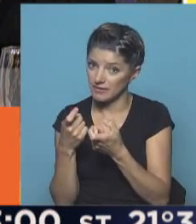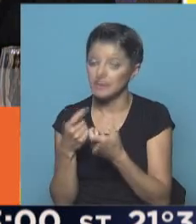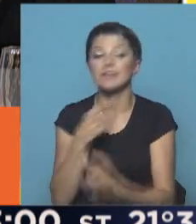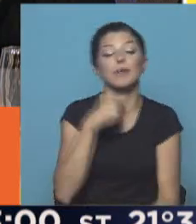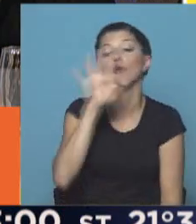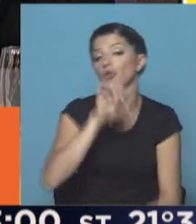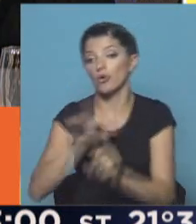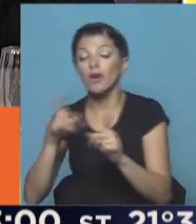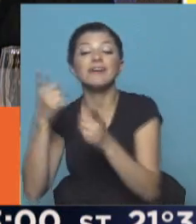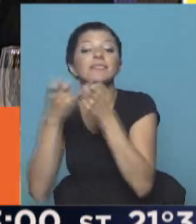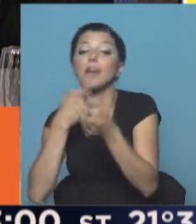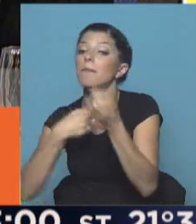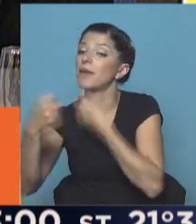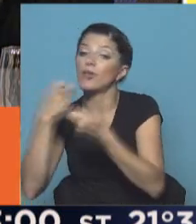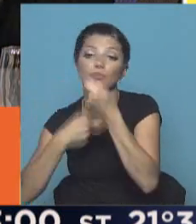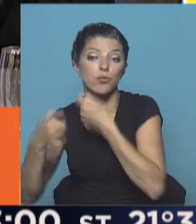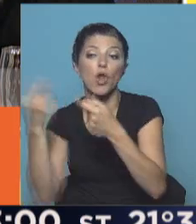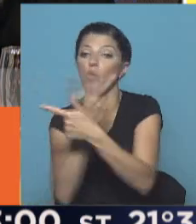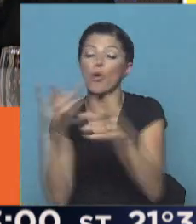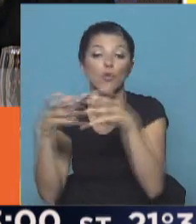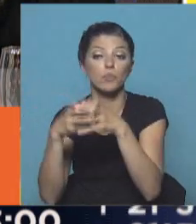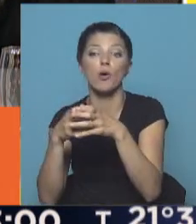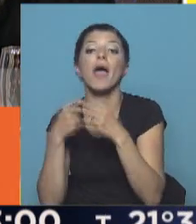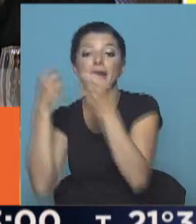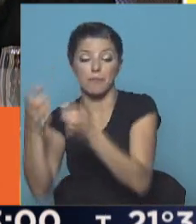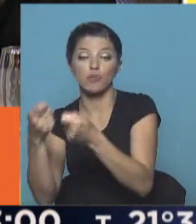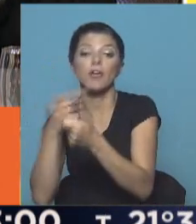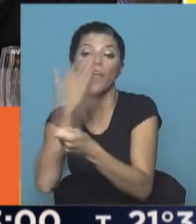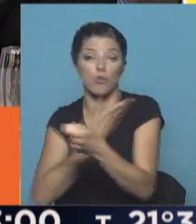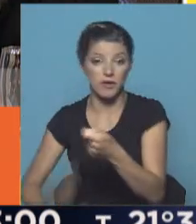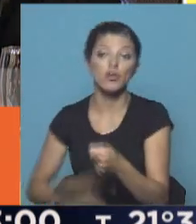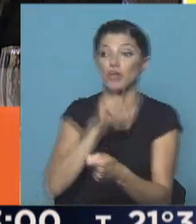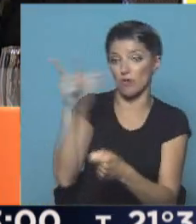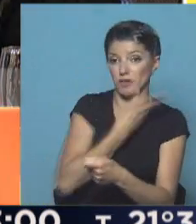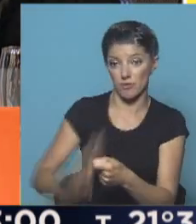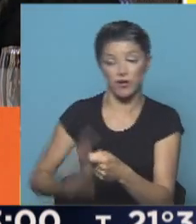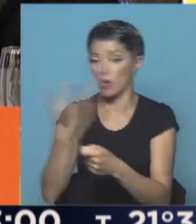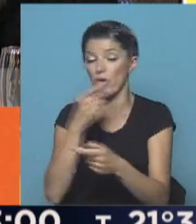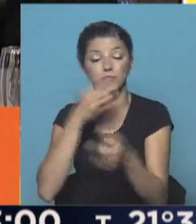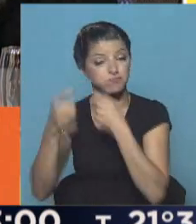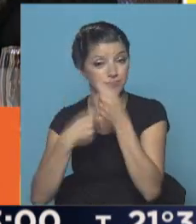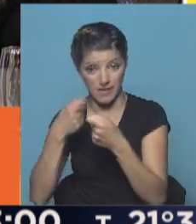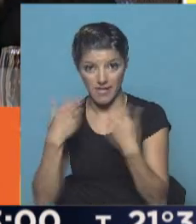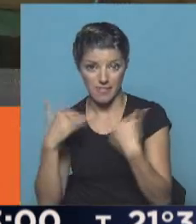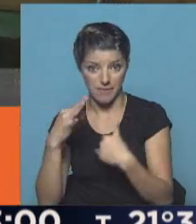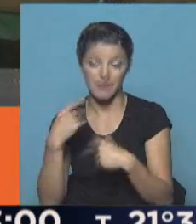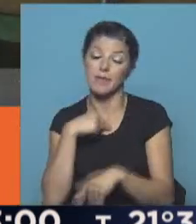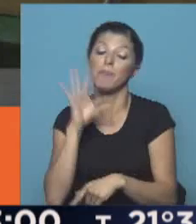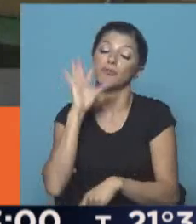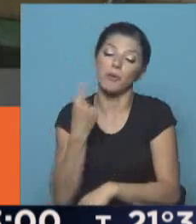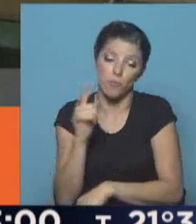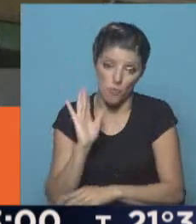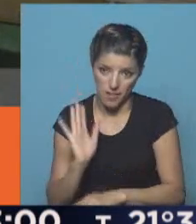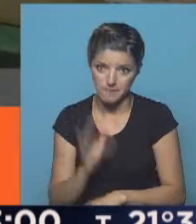algún tipo de negociación entre las dos fuerzas y algún tipo de salida transitoria. Y ahí habría que precisar cuál. Le agrego un